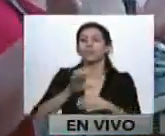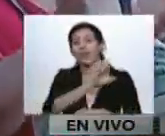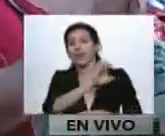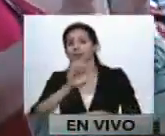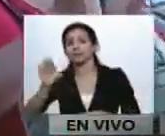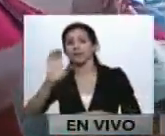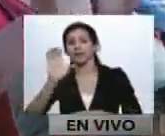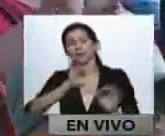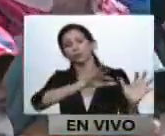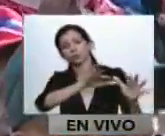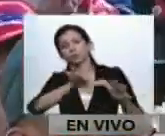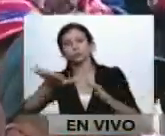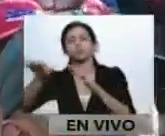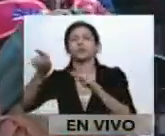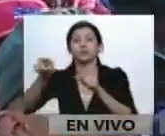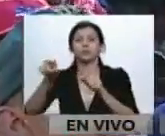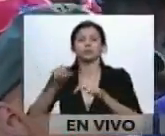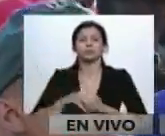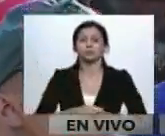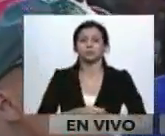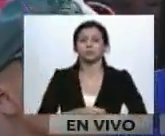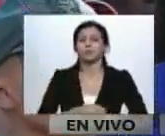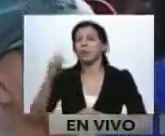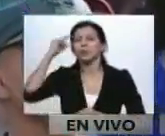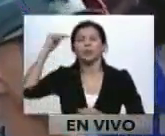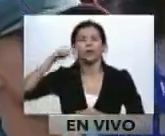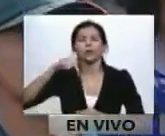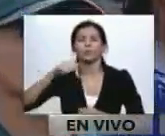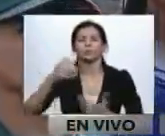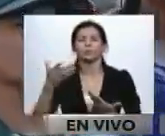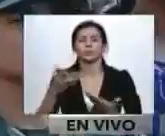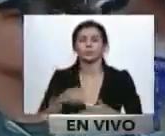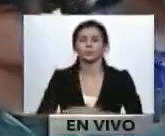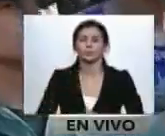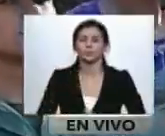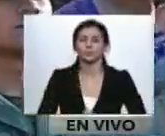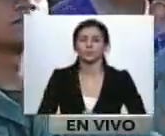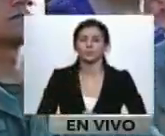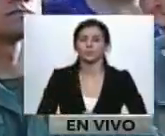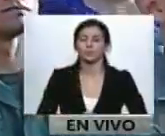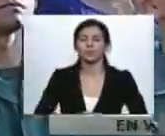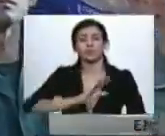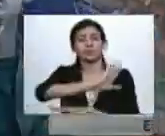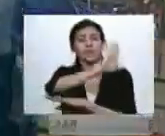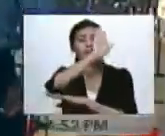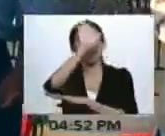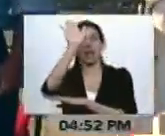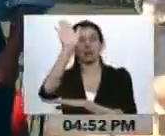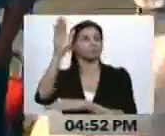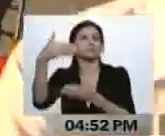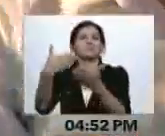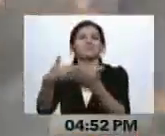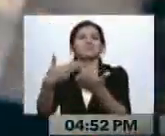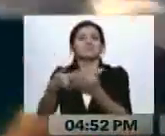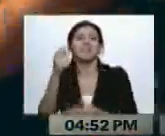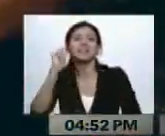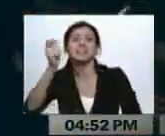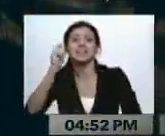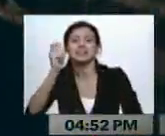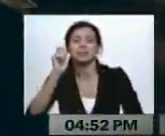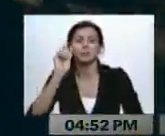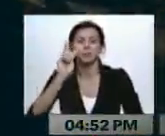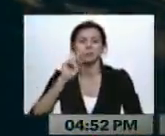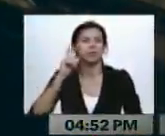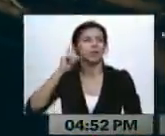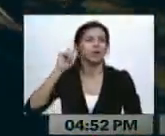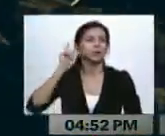de la ciudad, en un día en el cual el cielo ha sido testigo, mediante el estruendo de